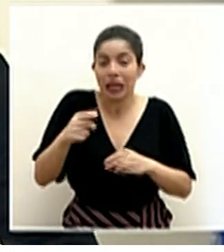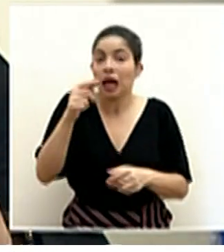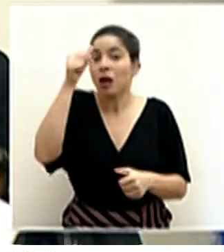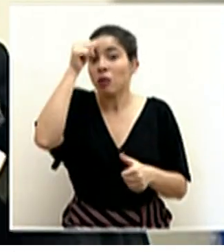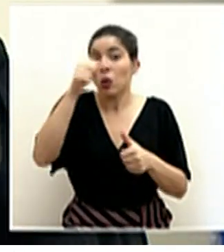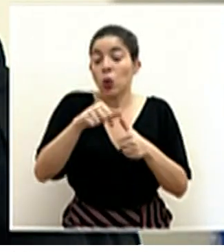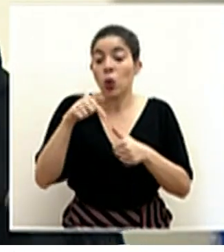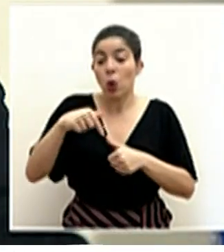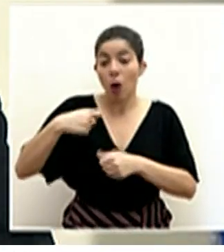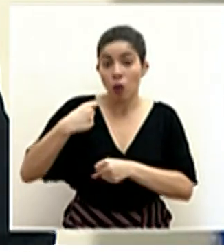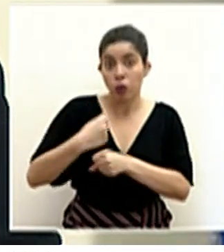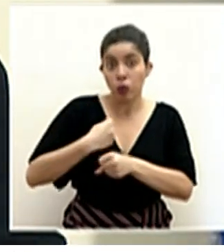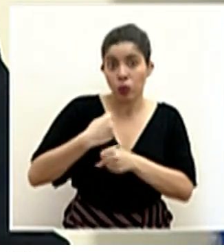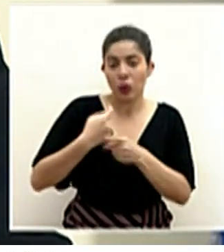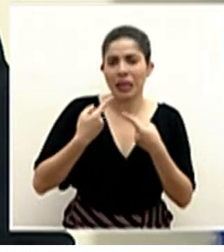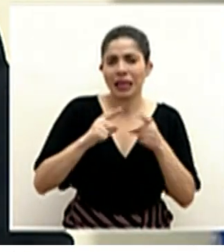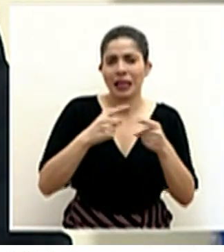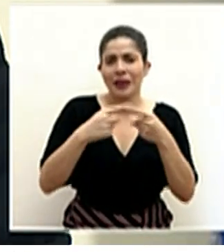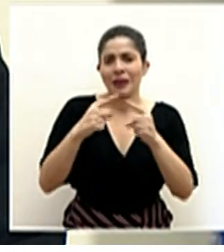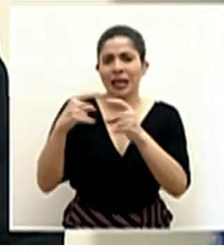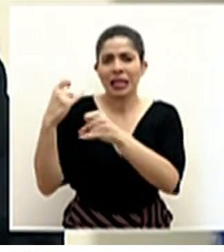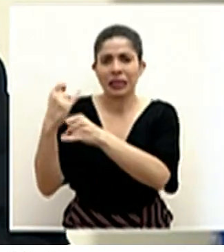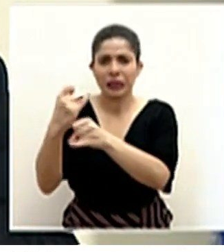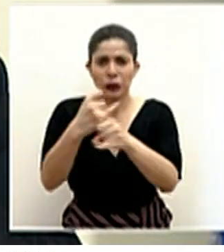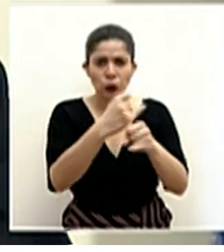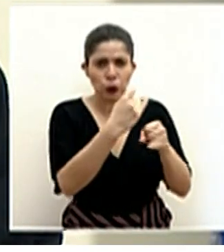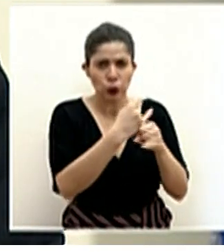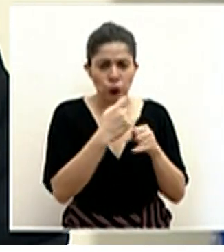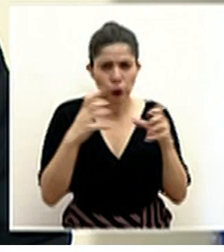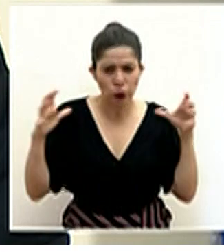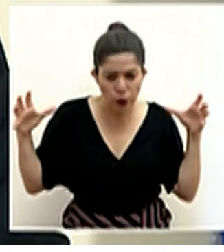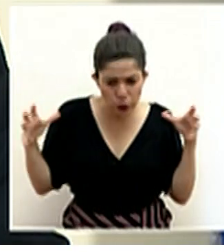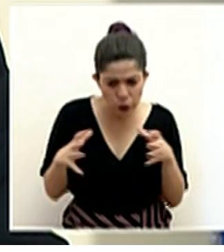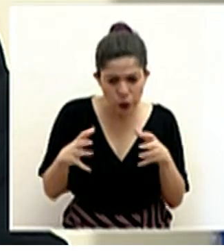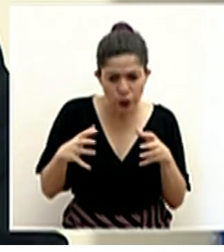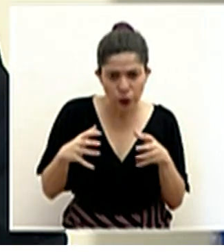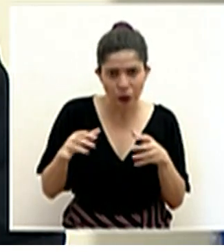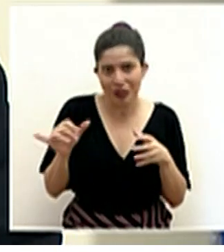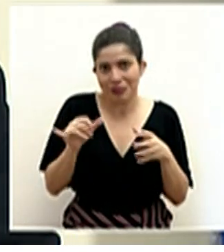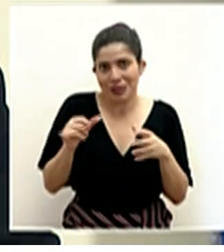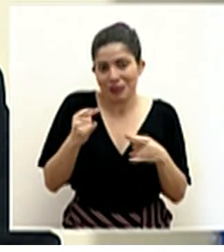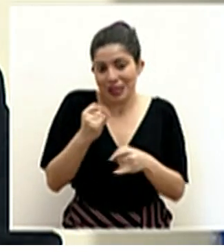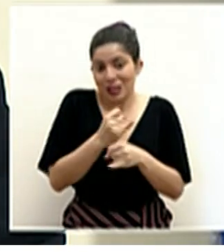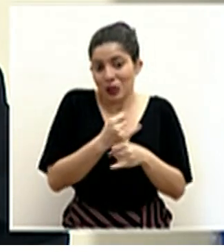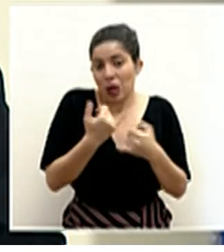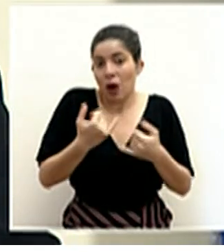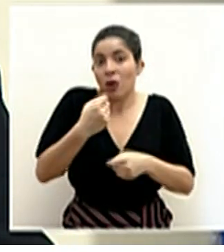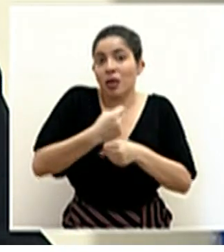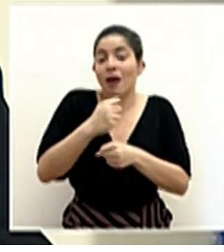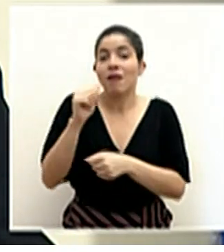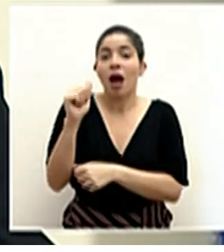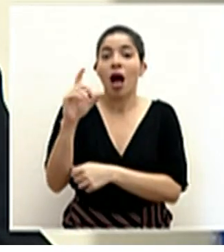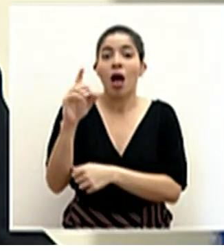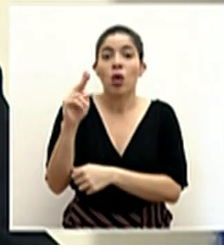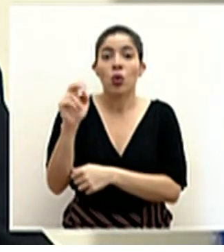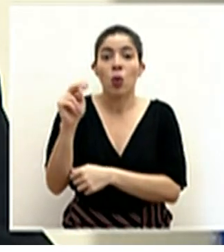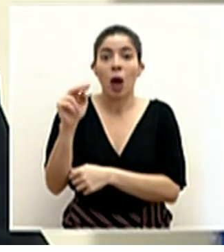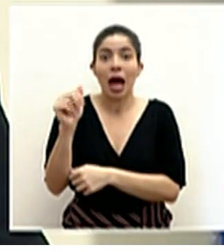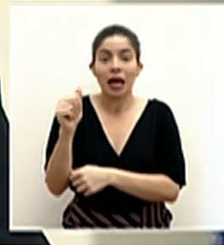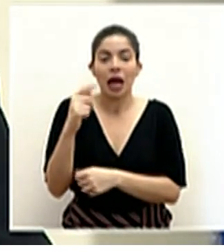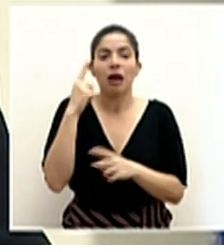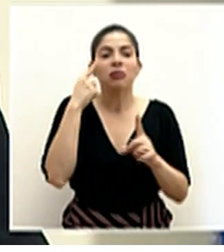un operativo interinstitucional con las mismas instancias que están operando en la aduana desde el punto de vista de